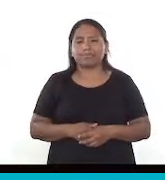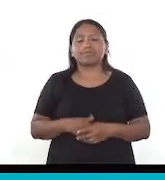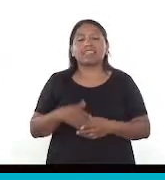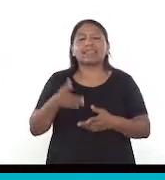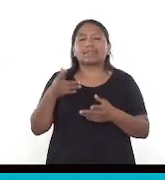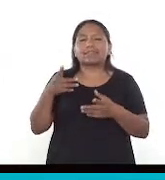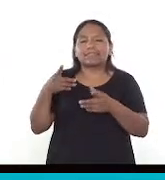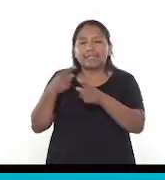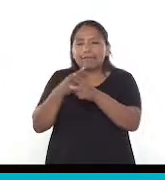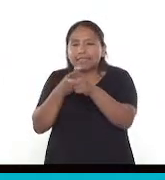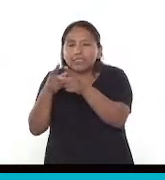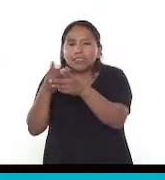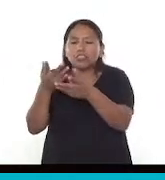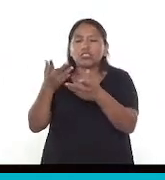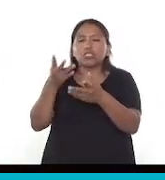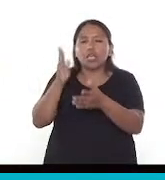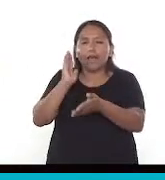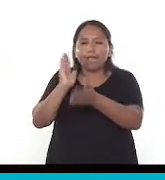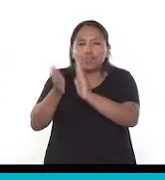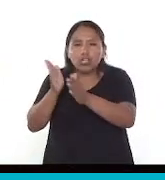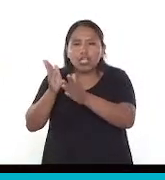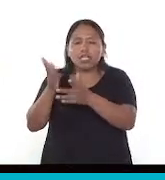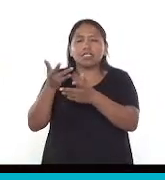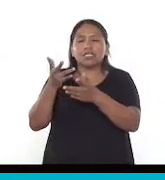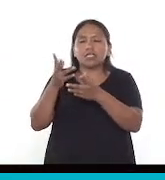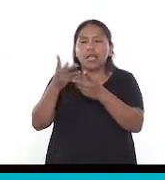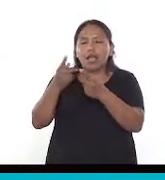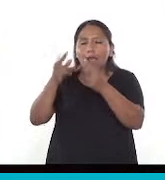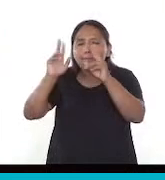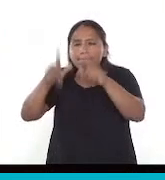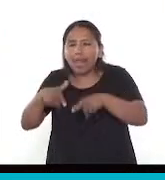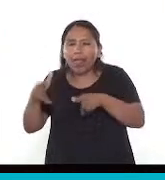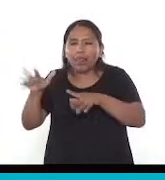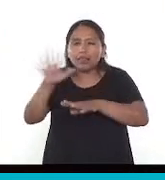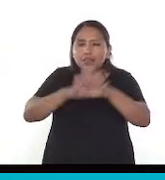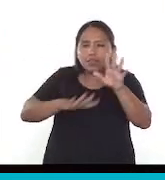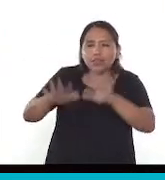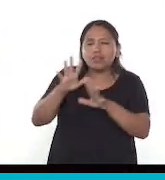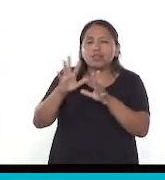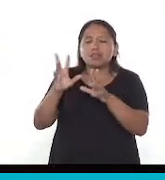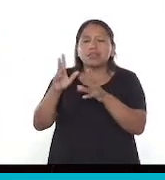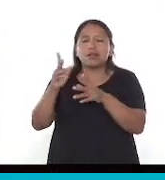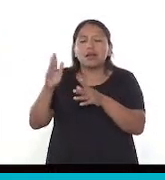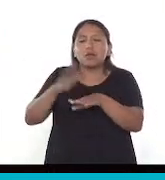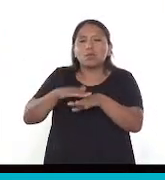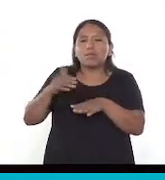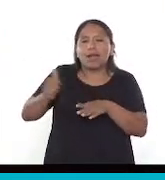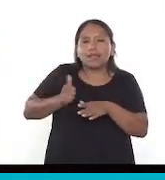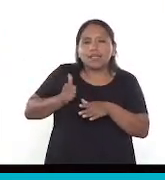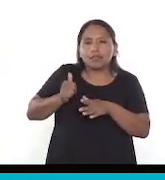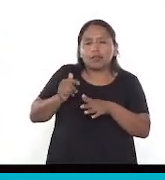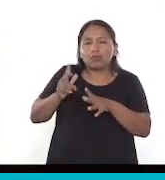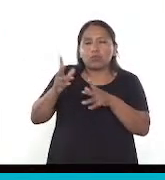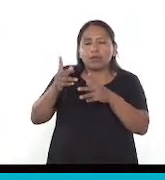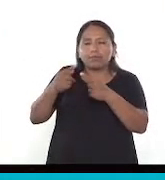terrorismo de estado' esa violencia ese plan sistemático ejercido por la dictadura militar